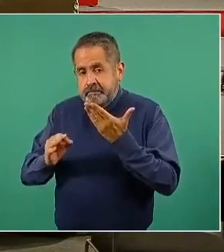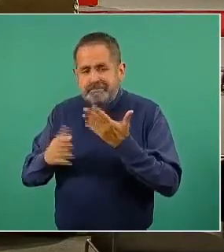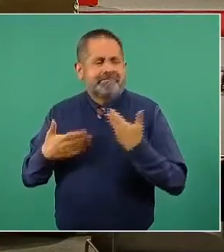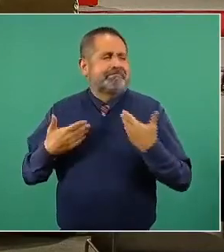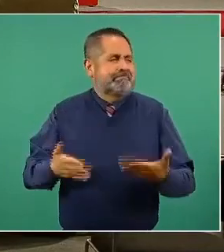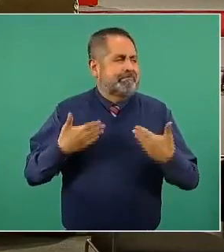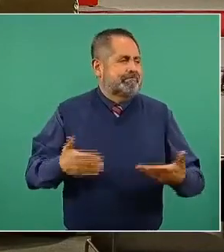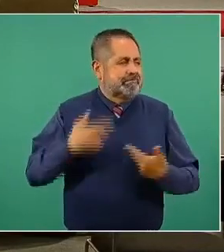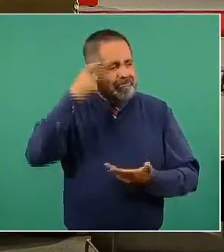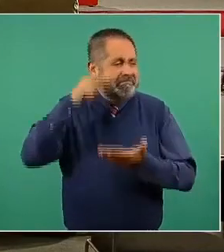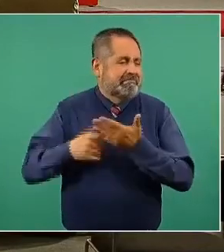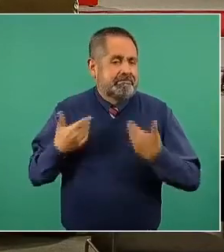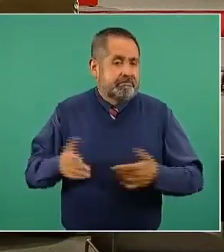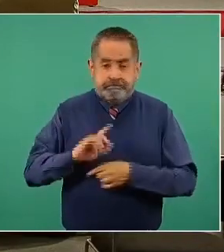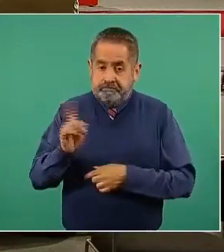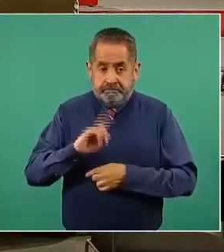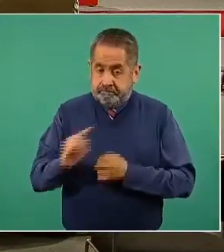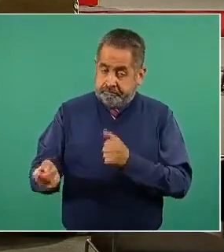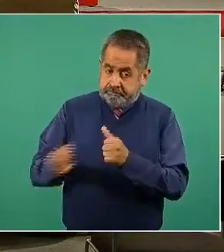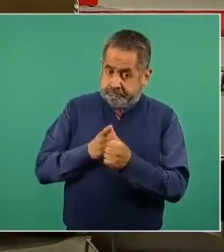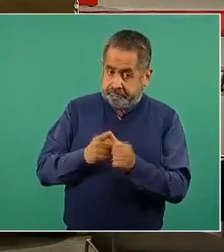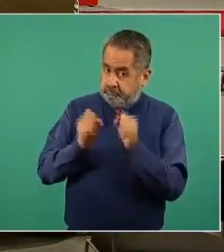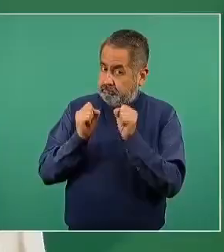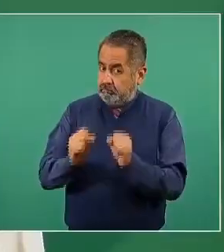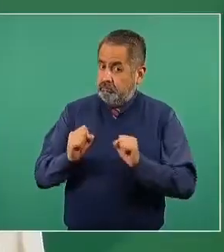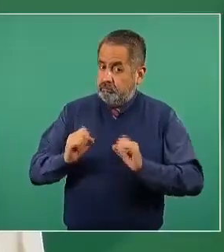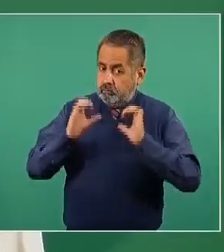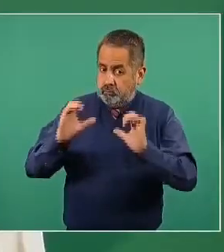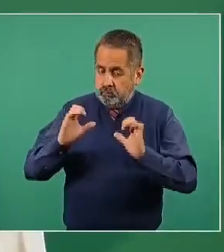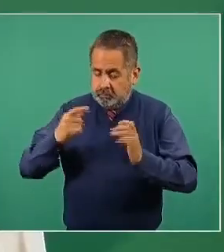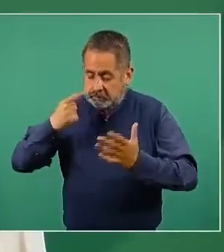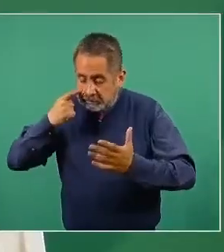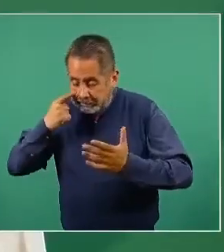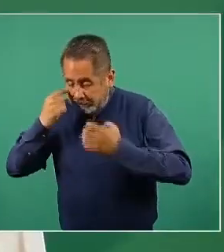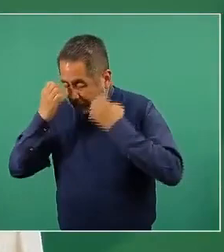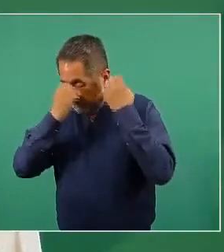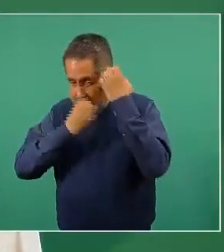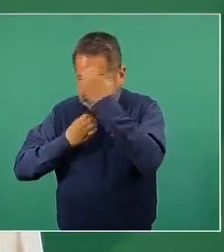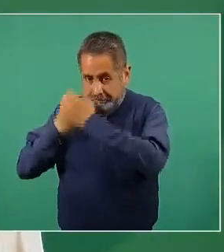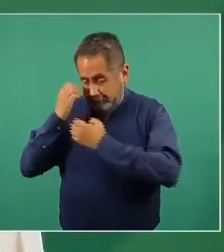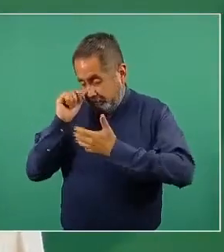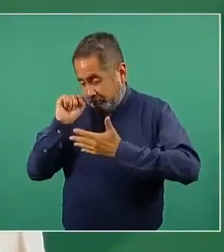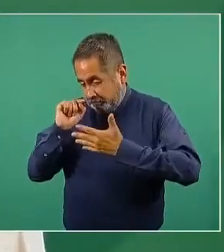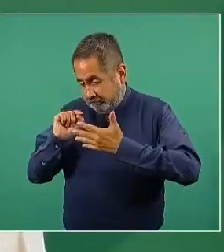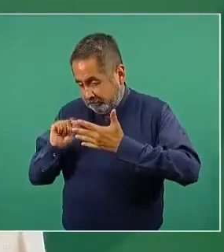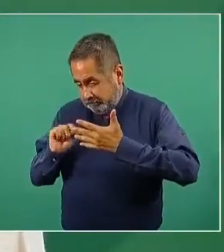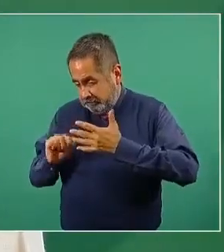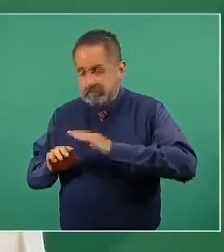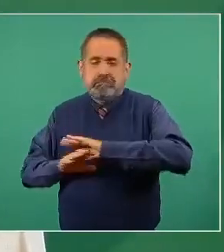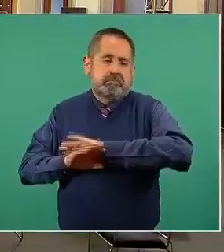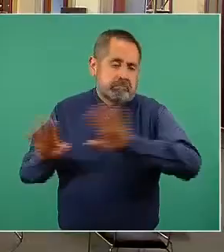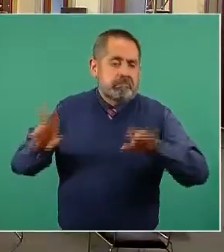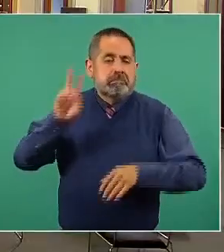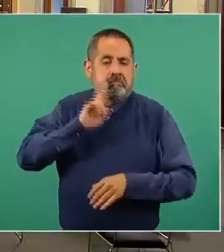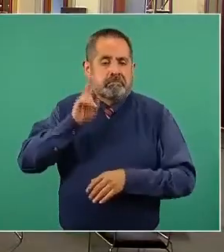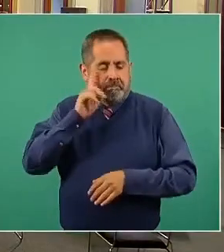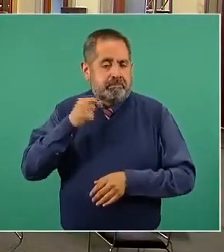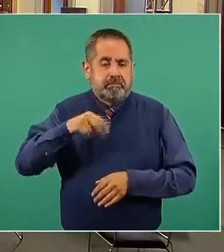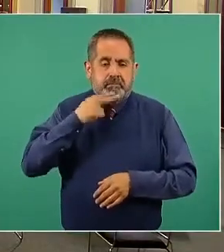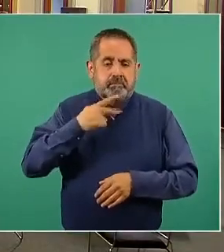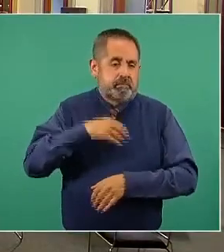vísperas, hay que garantizar la seguridad y la eficacia en toda población que pueda usarse la